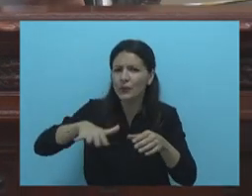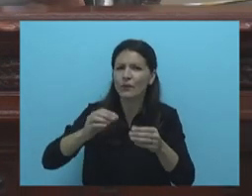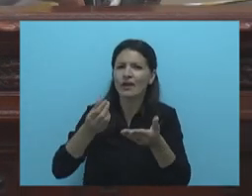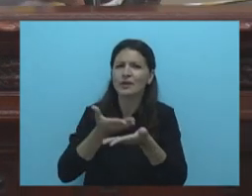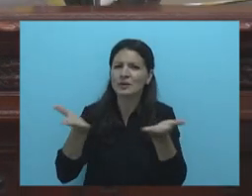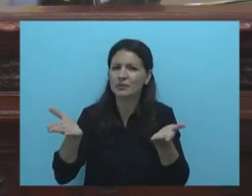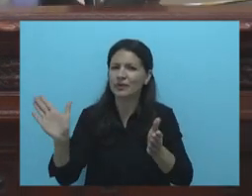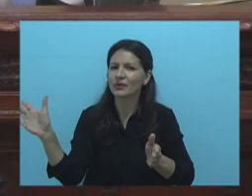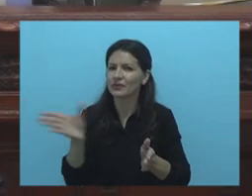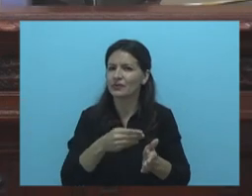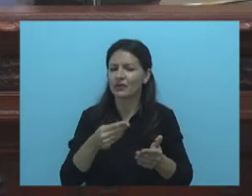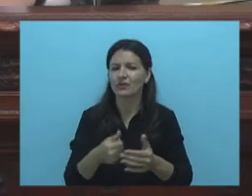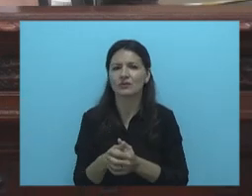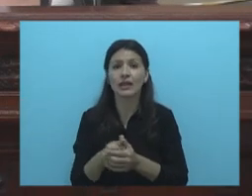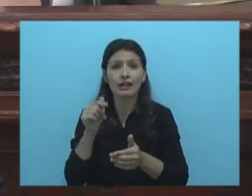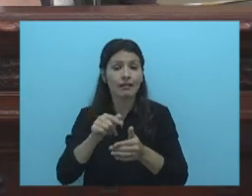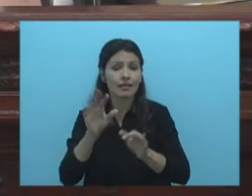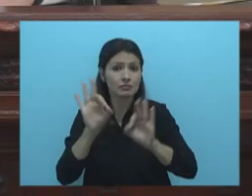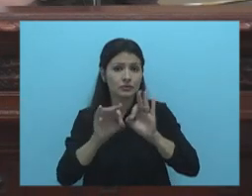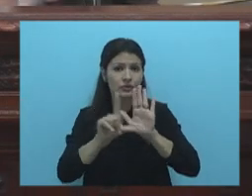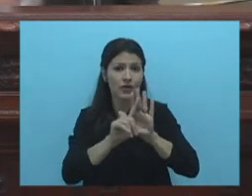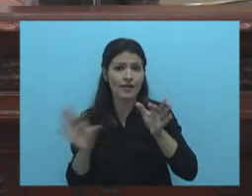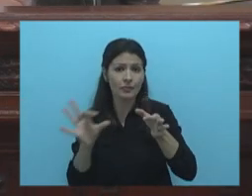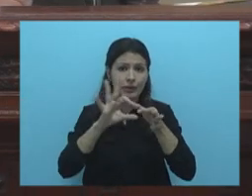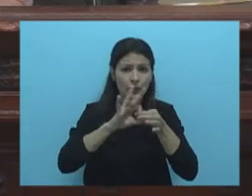46.837 de la diputada Bravo.